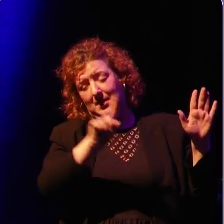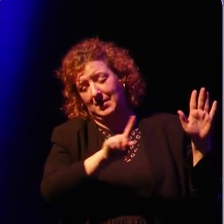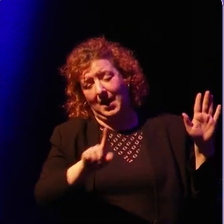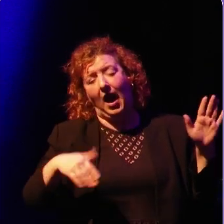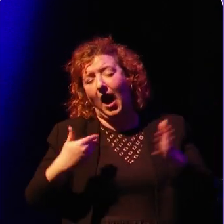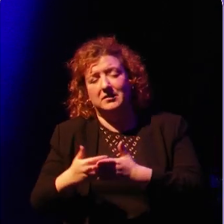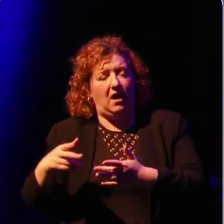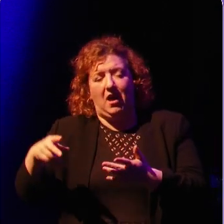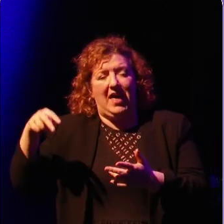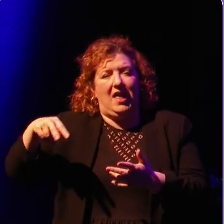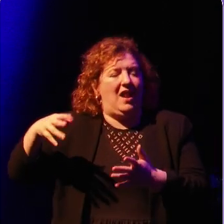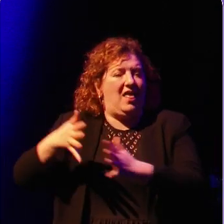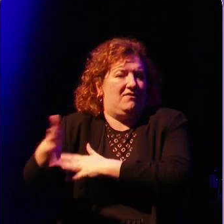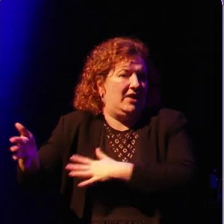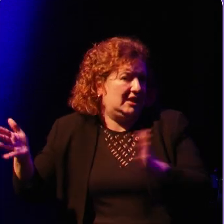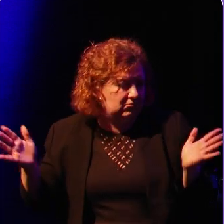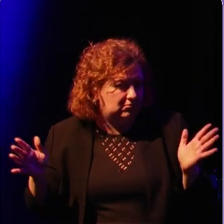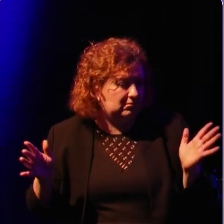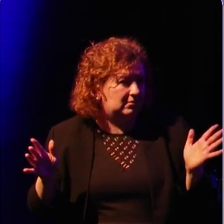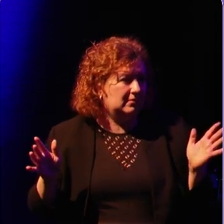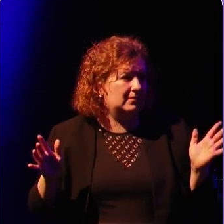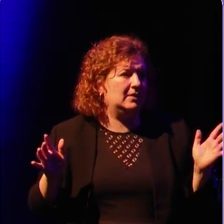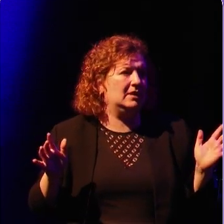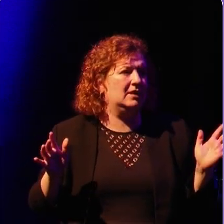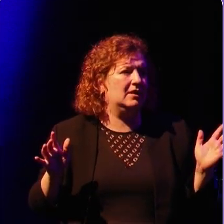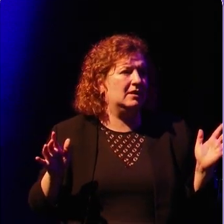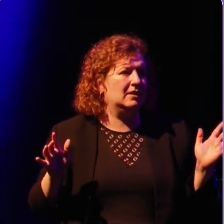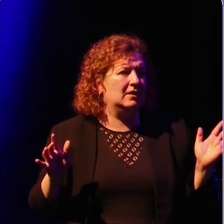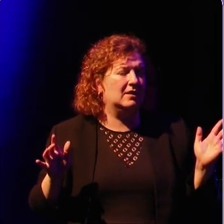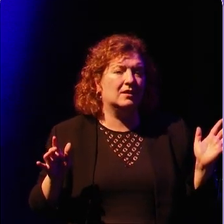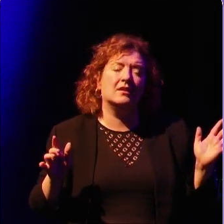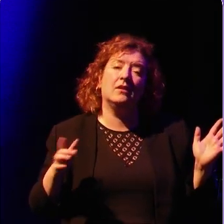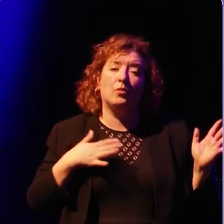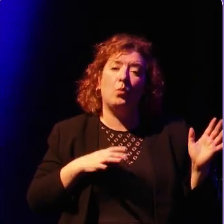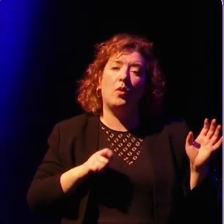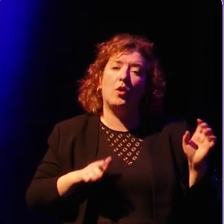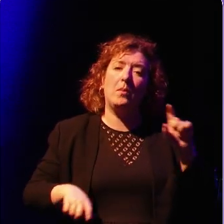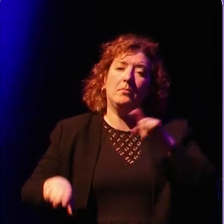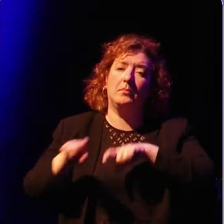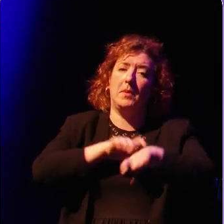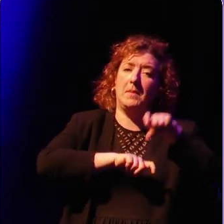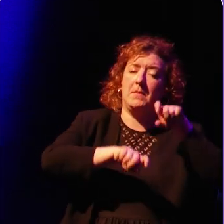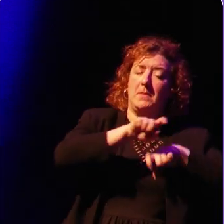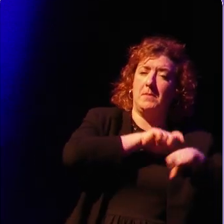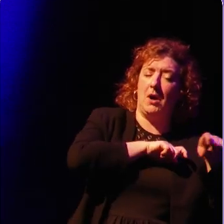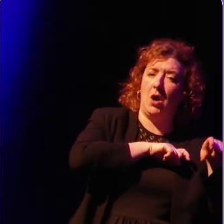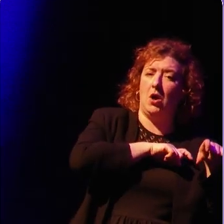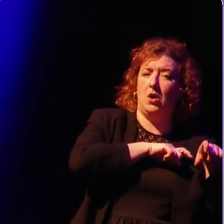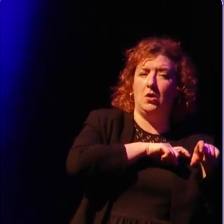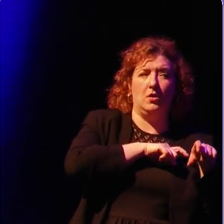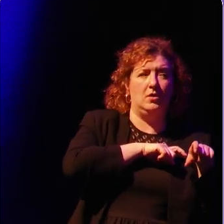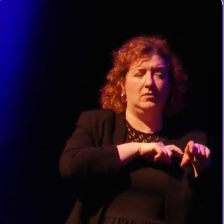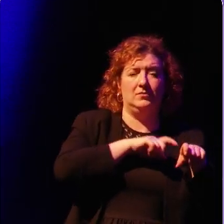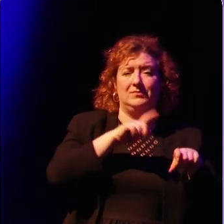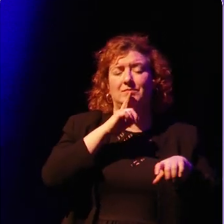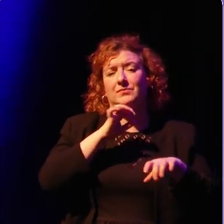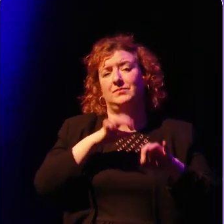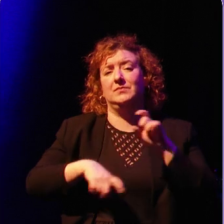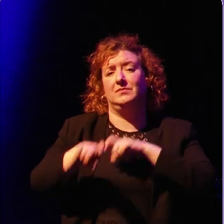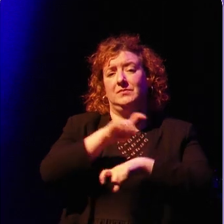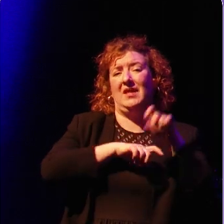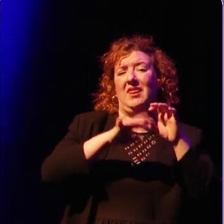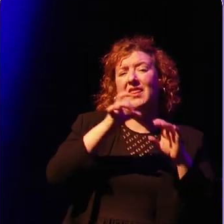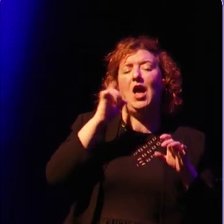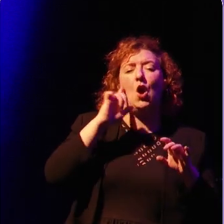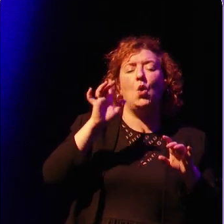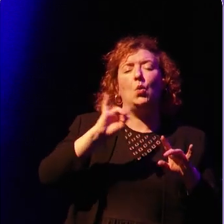N. Dicho eso, puedo hacer una cosa que se llama deshacer o lo que llamamos el backward denoising, que